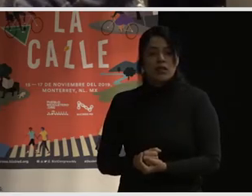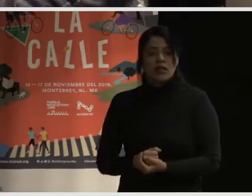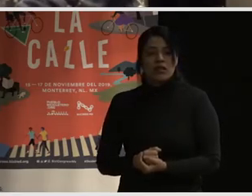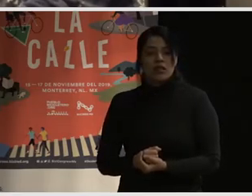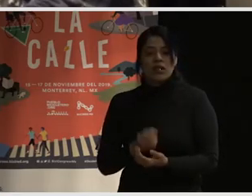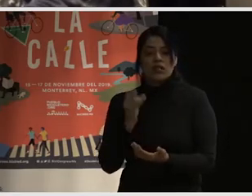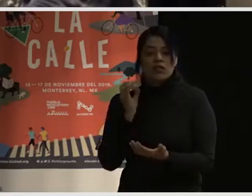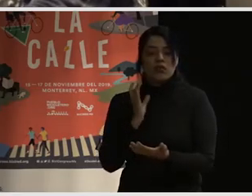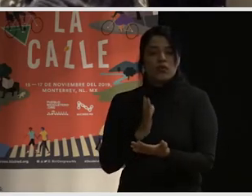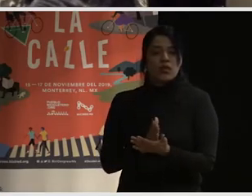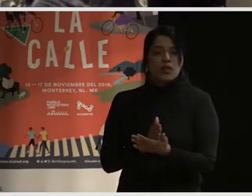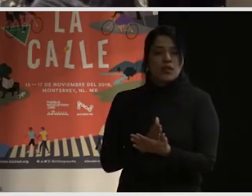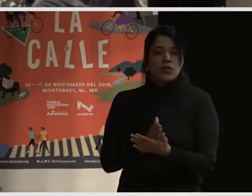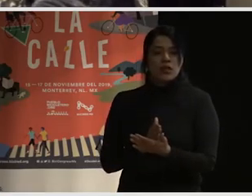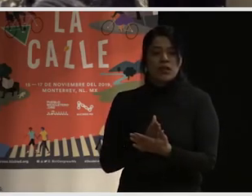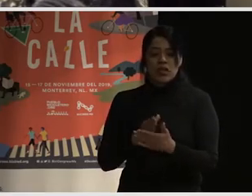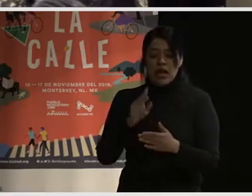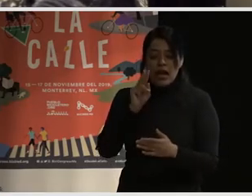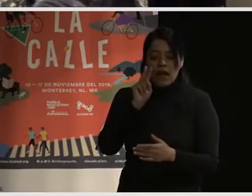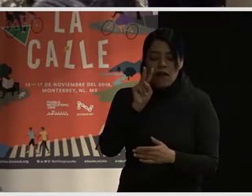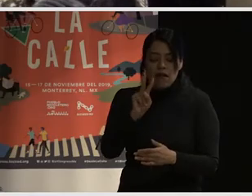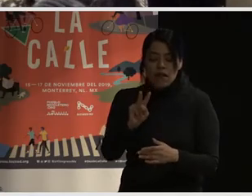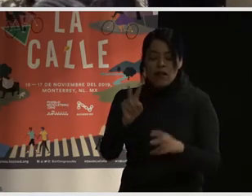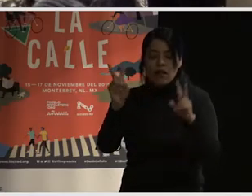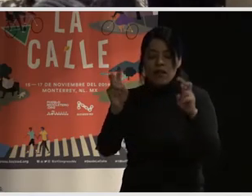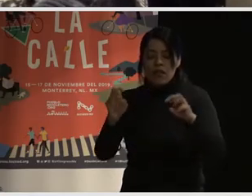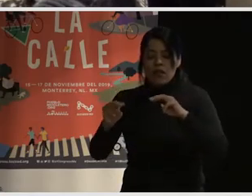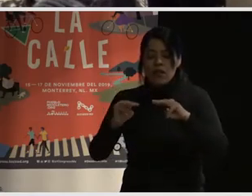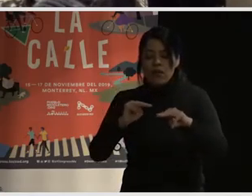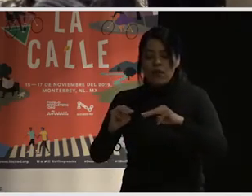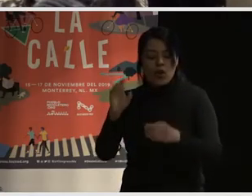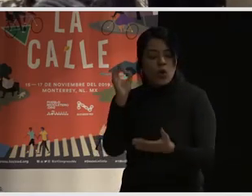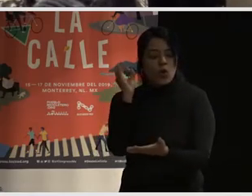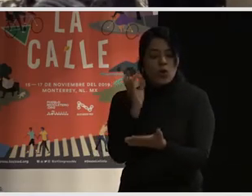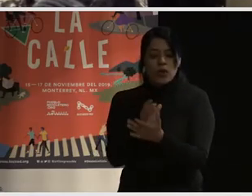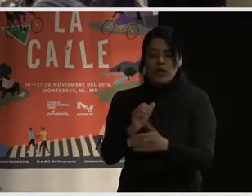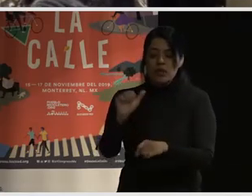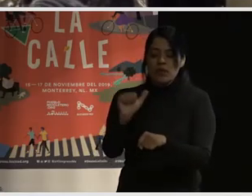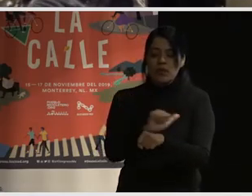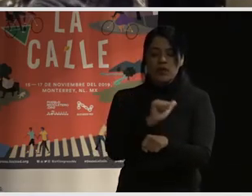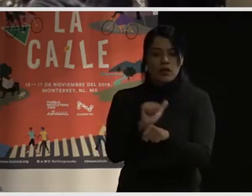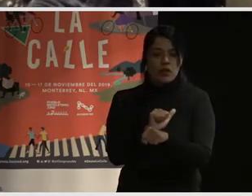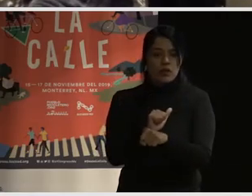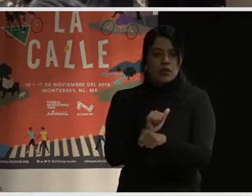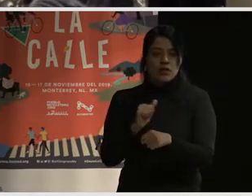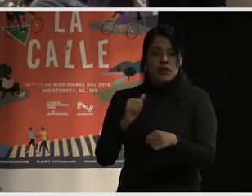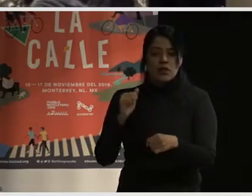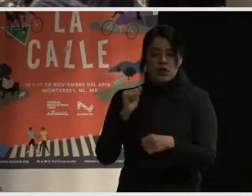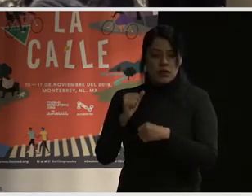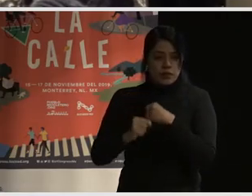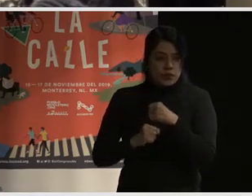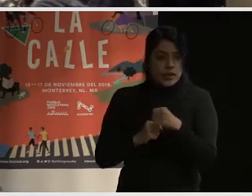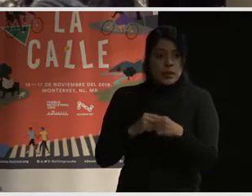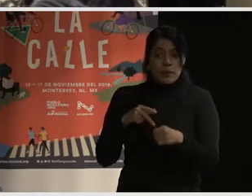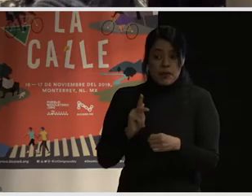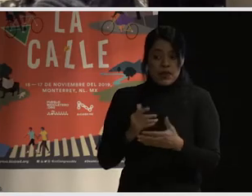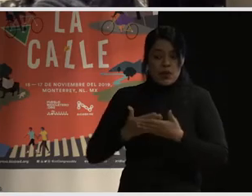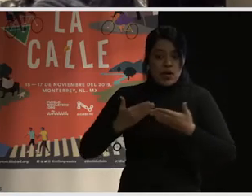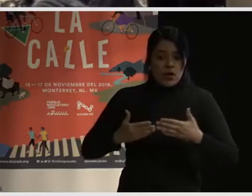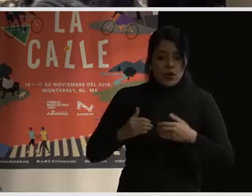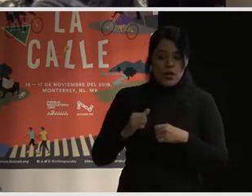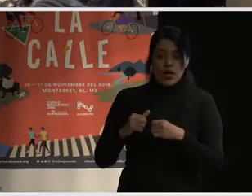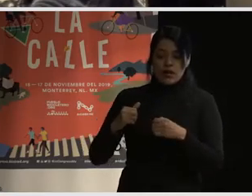limitar a ver la movilidad sólo en los autos no en los últimos años se han preocupado por generar y